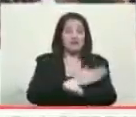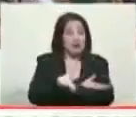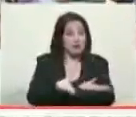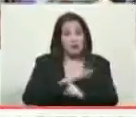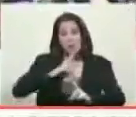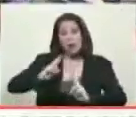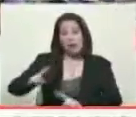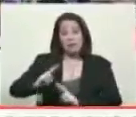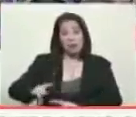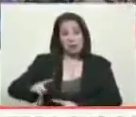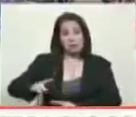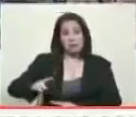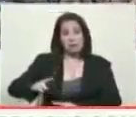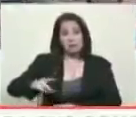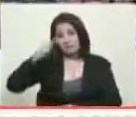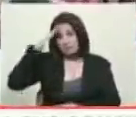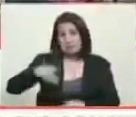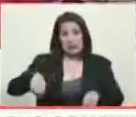Les va a costar mucho para salir.